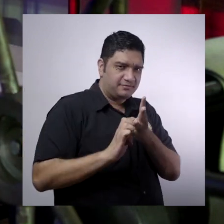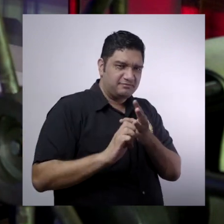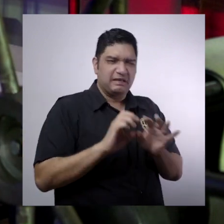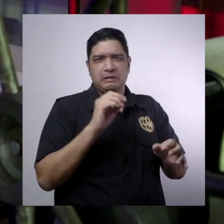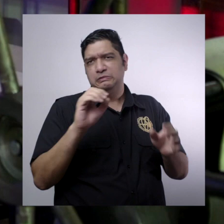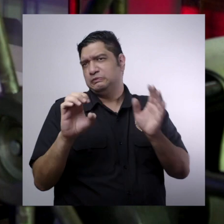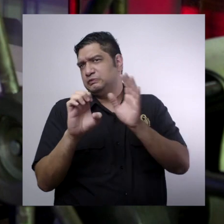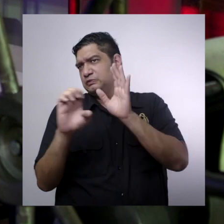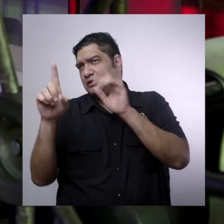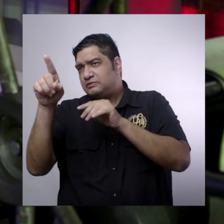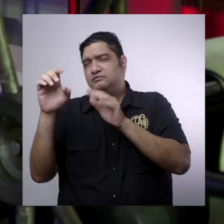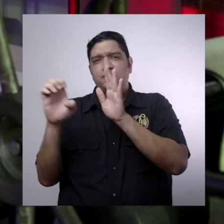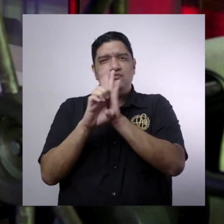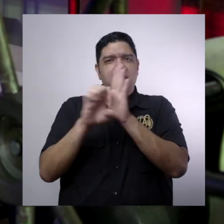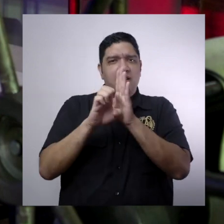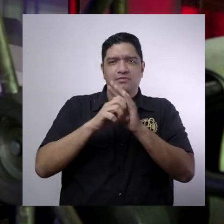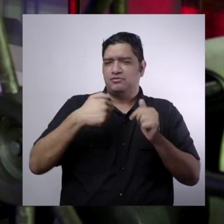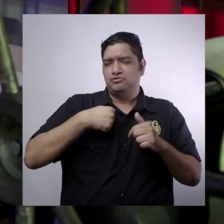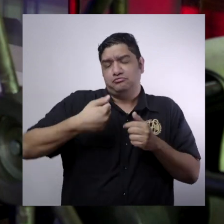en